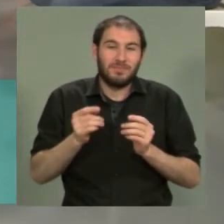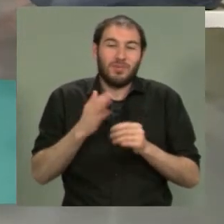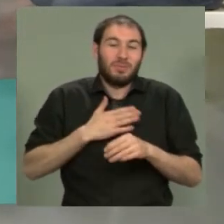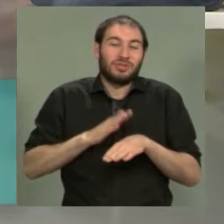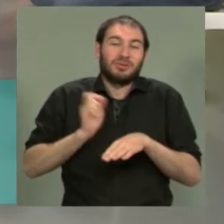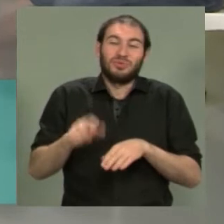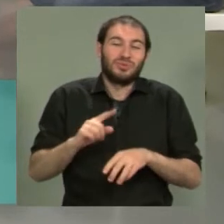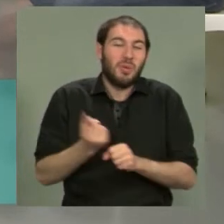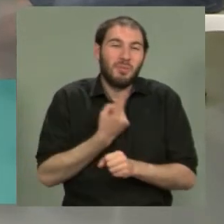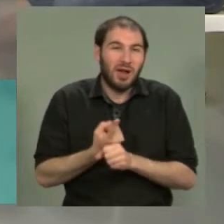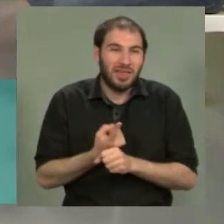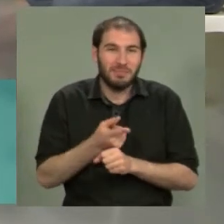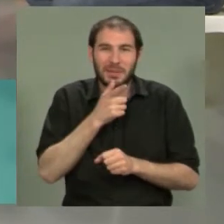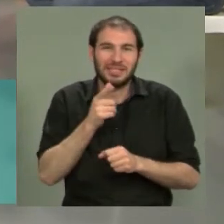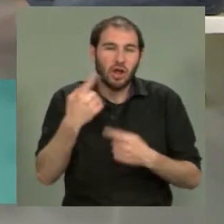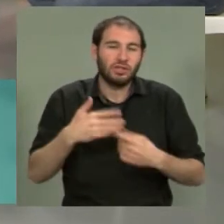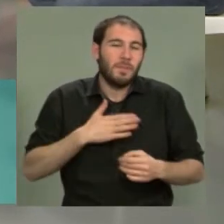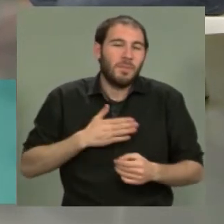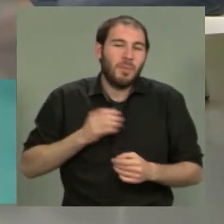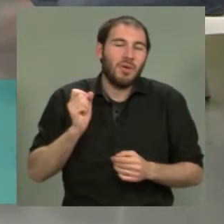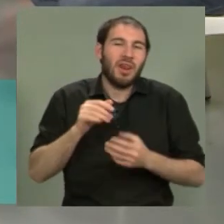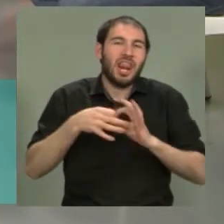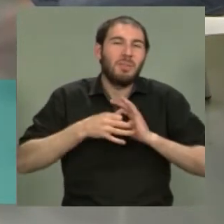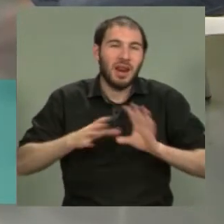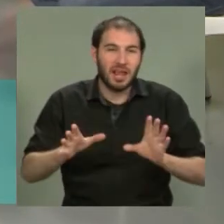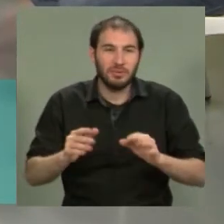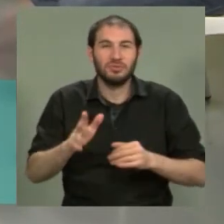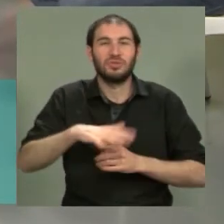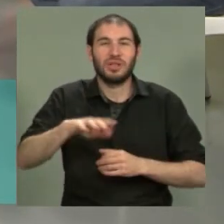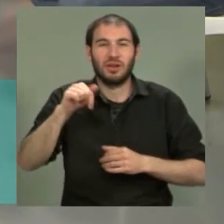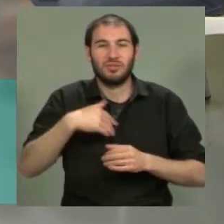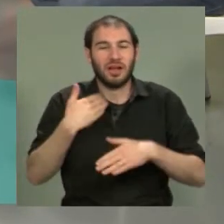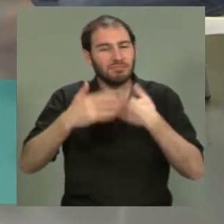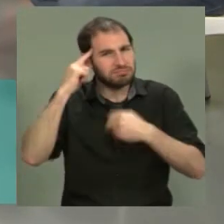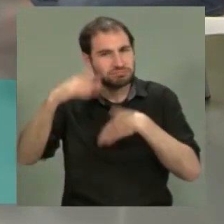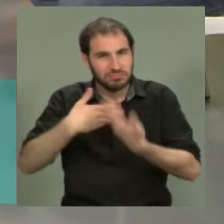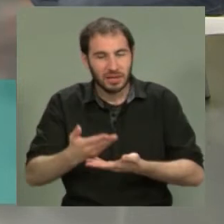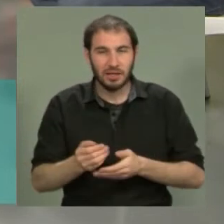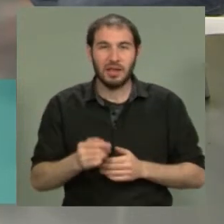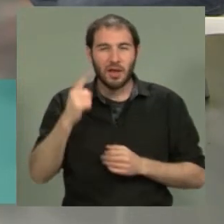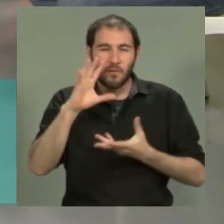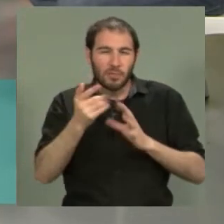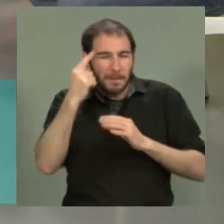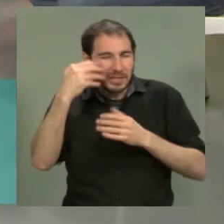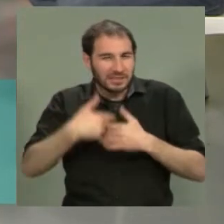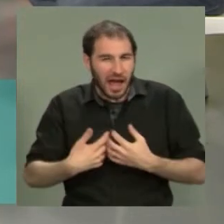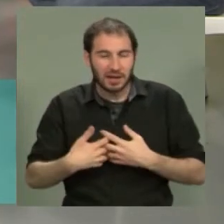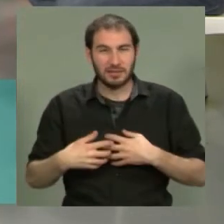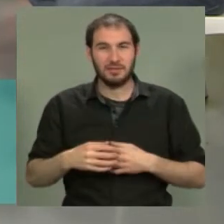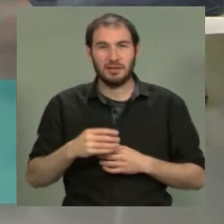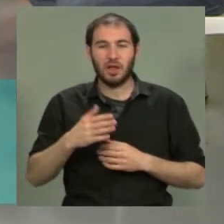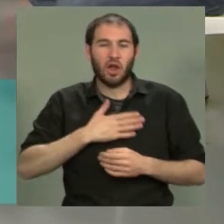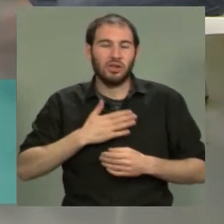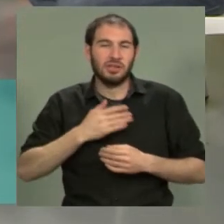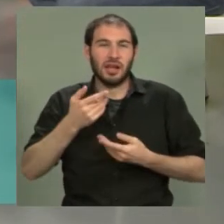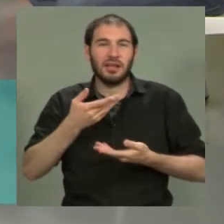manos. Entonces, me parece que es una atribución muy propia del liberalismo y de las sociedades en las que hemos sido formadas, el pensar eso, esa atribución que